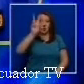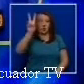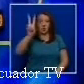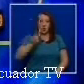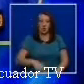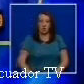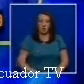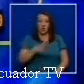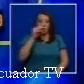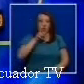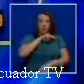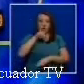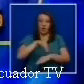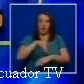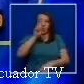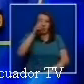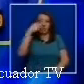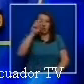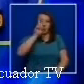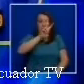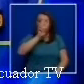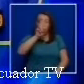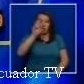2.165.662 y Manabí, con